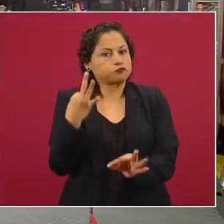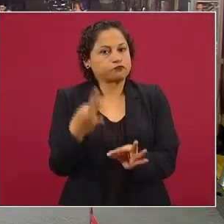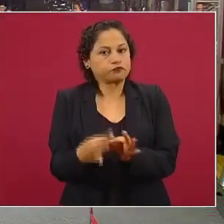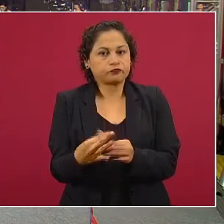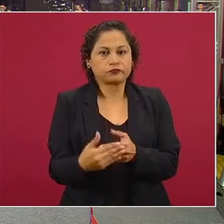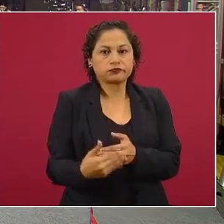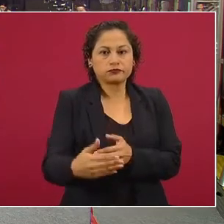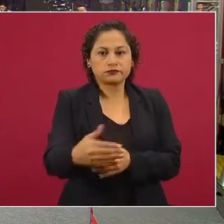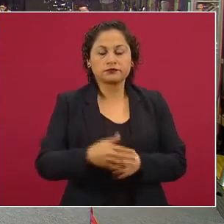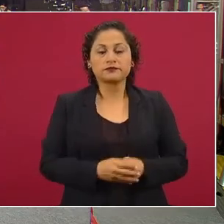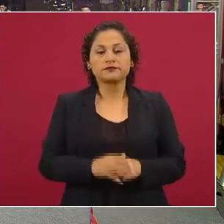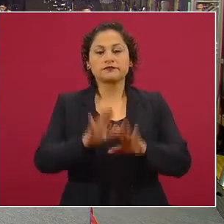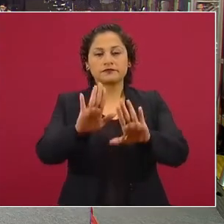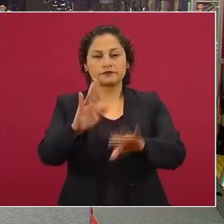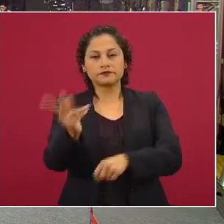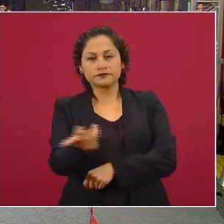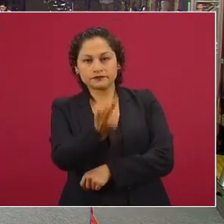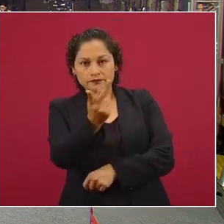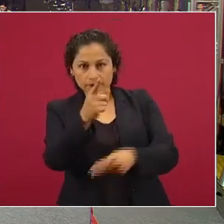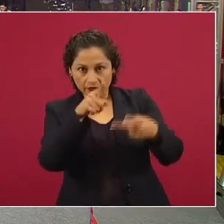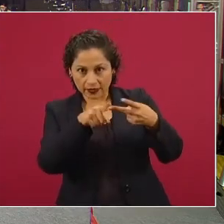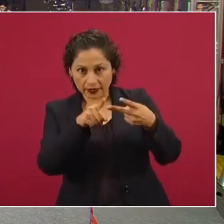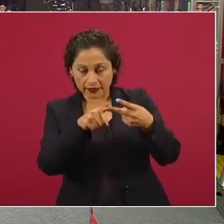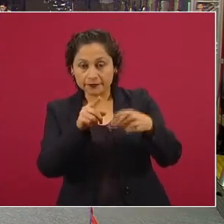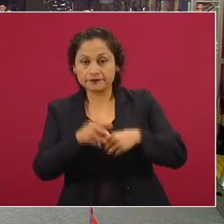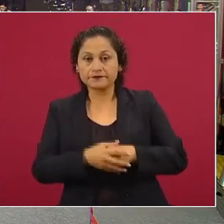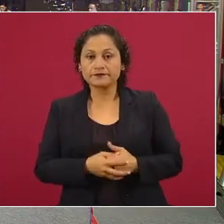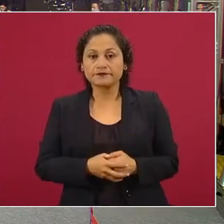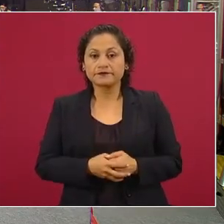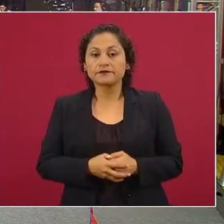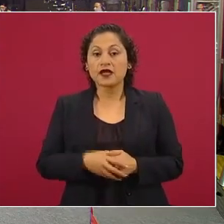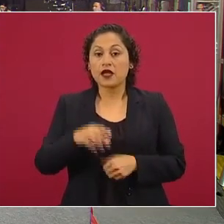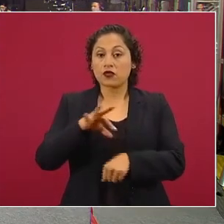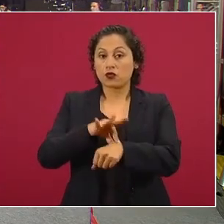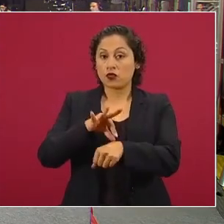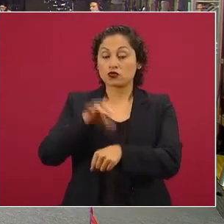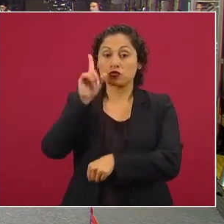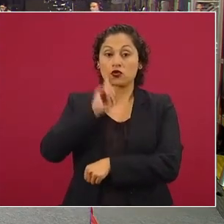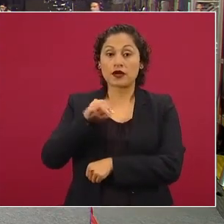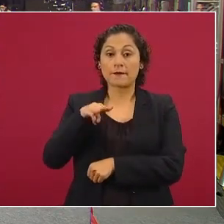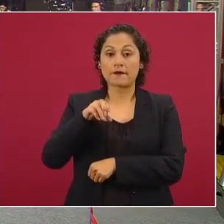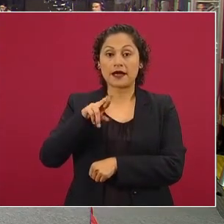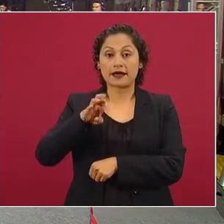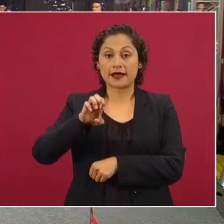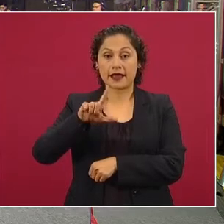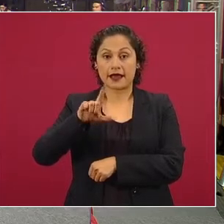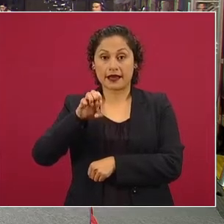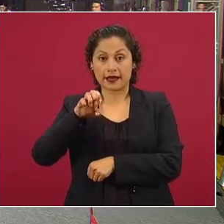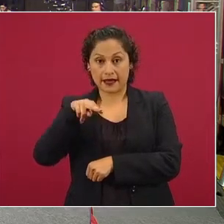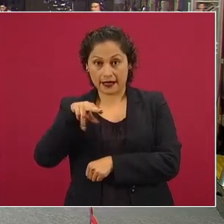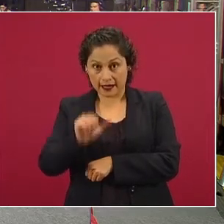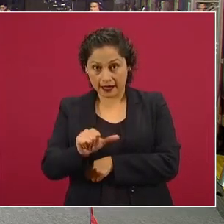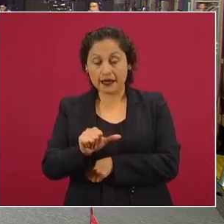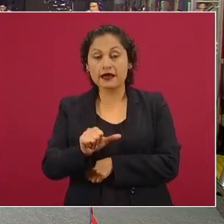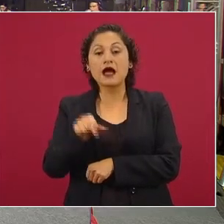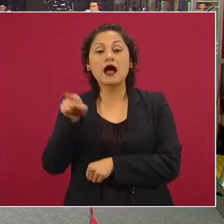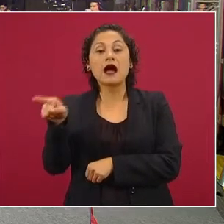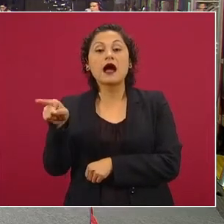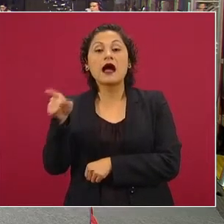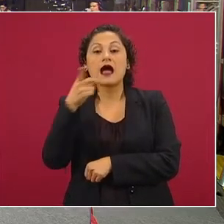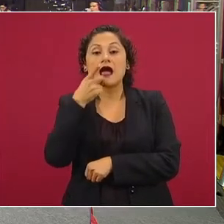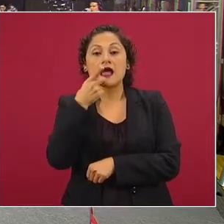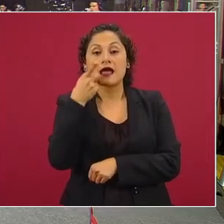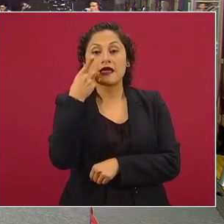Presidente, mi segunda pregunta. La doctora María Elena Álvarez Bulla ha informado que el Estado